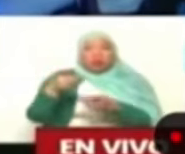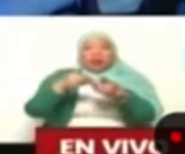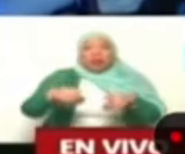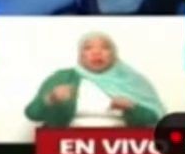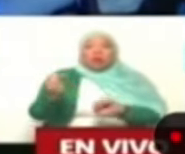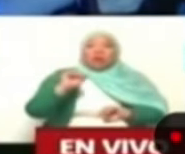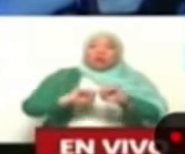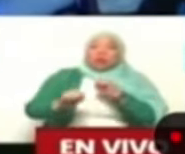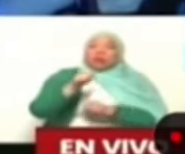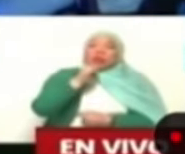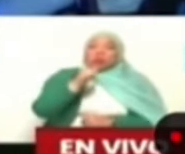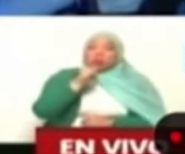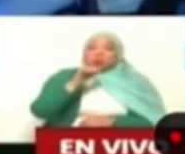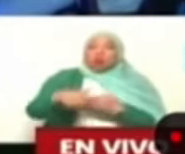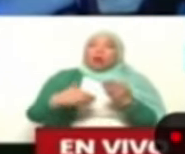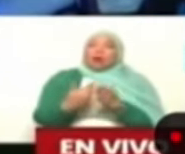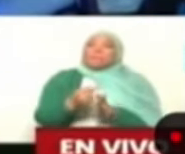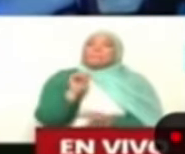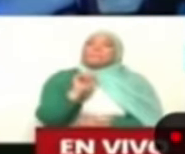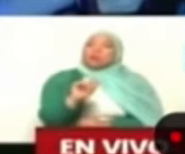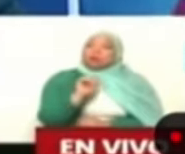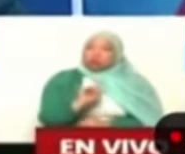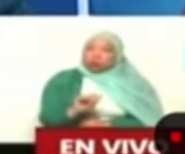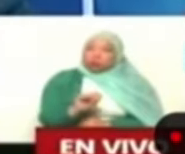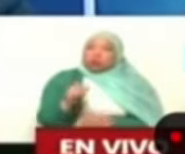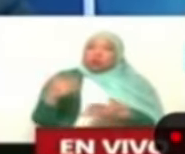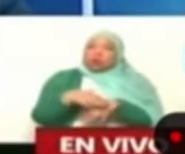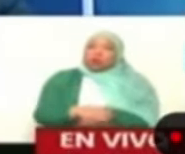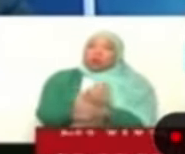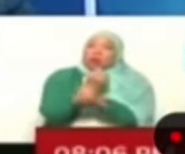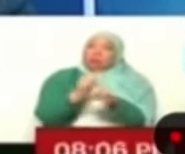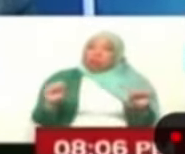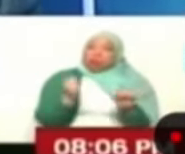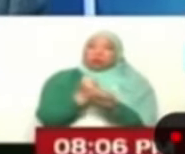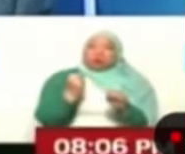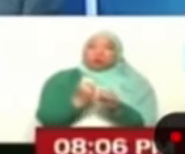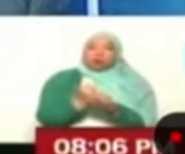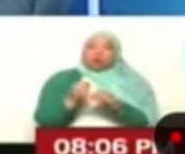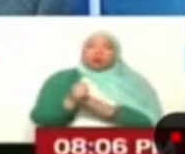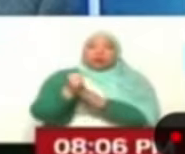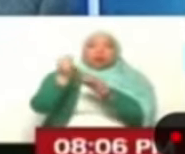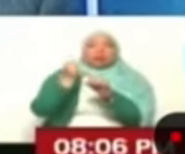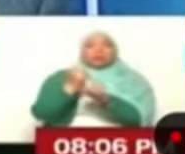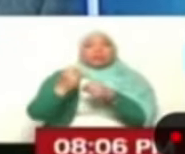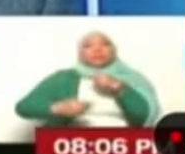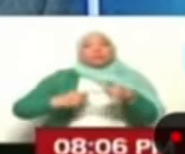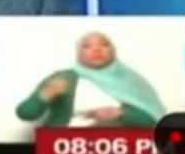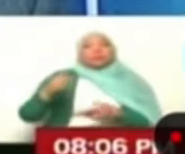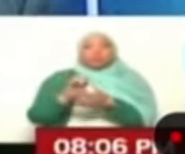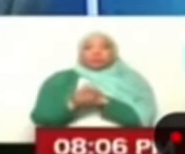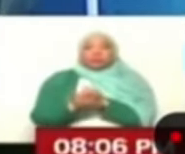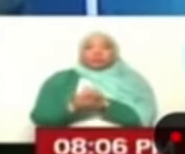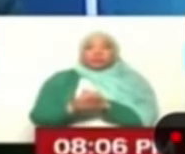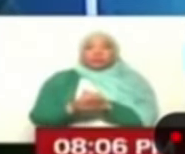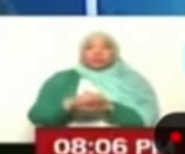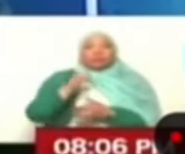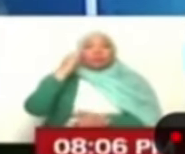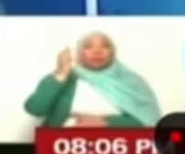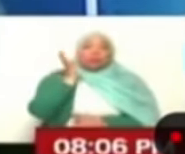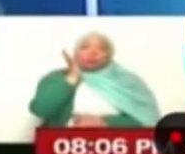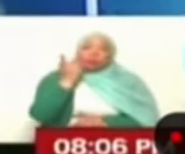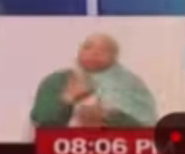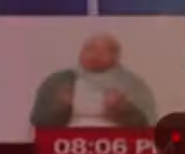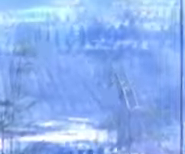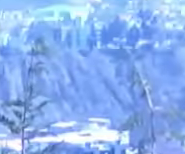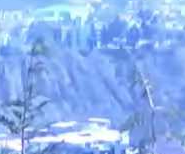imperialistas derroten este proceso popular boliviano. Ya los Estados Unidos lo ha dicho,